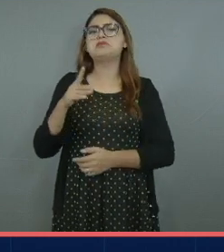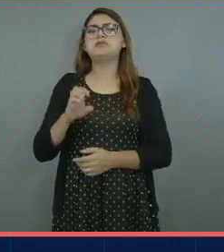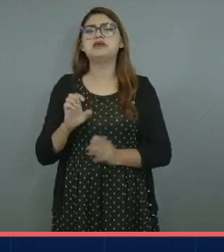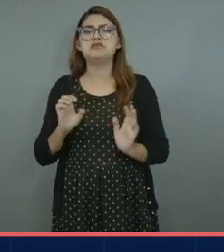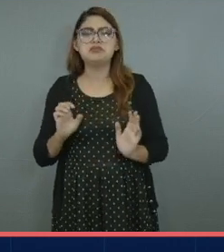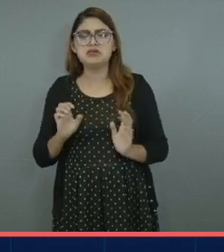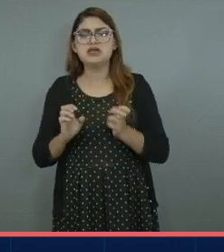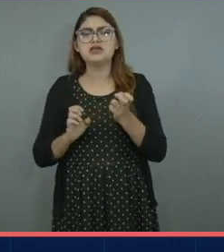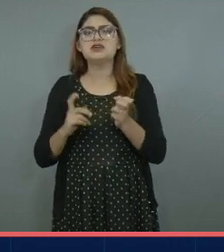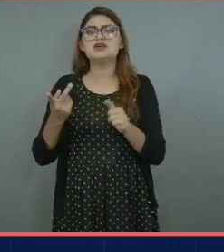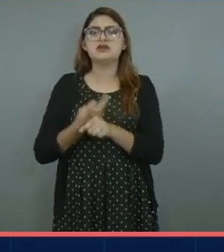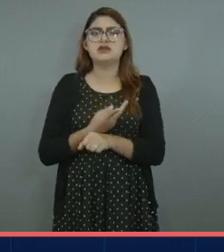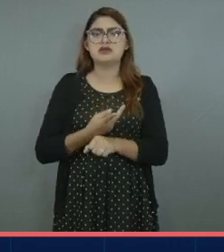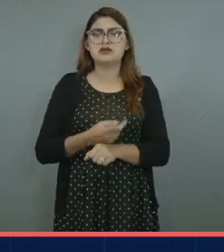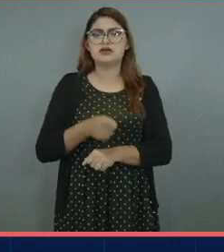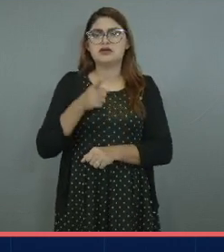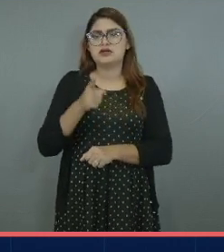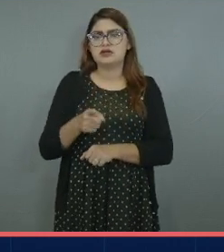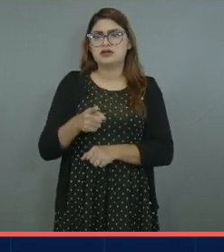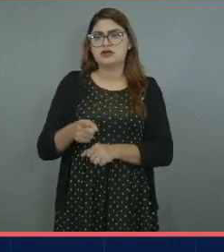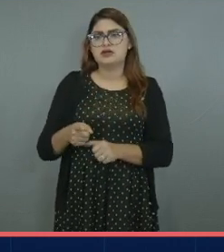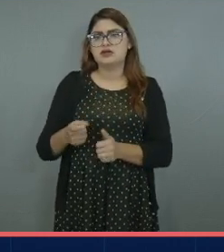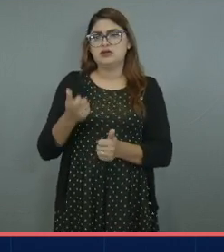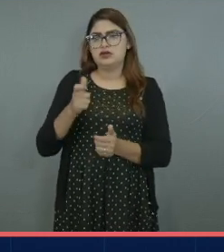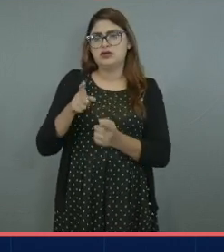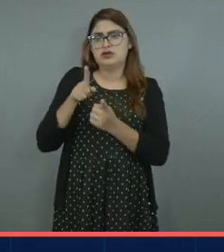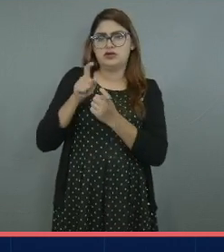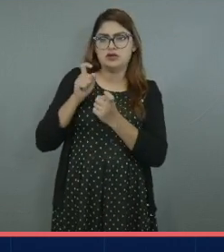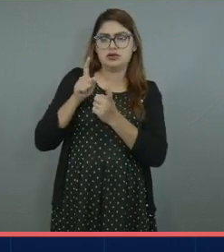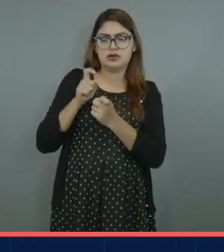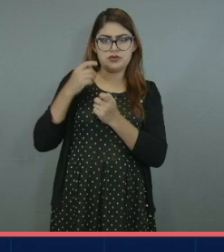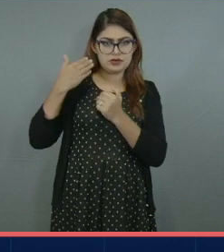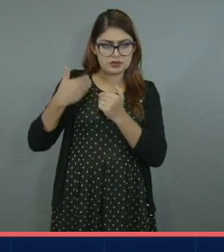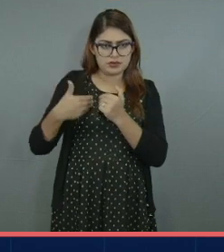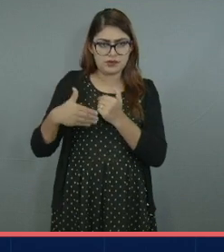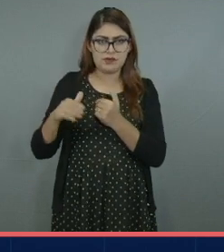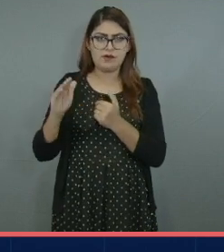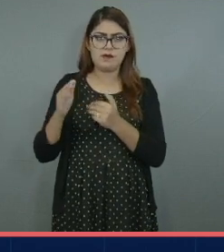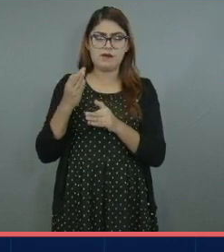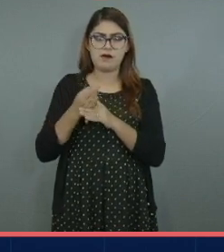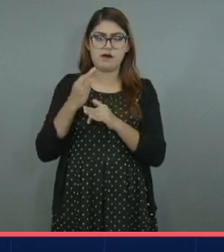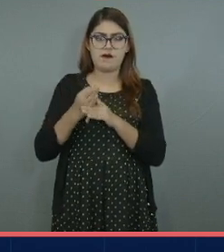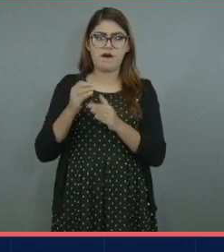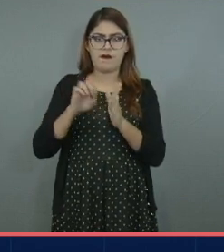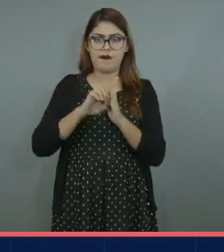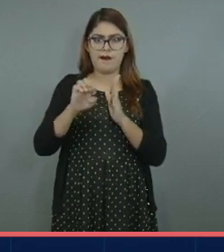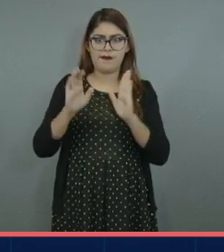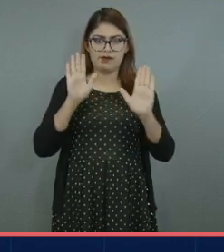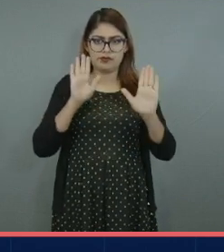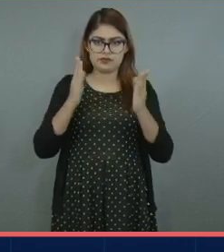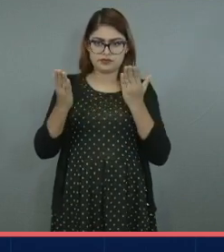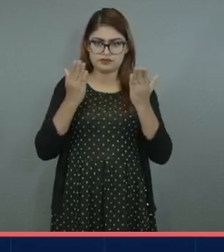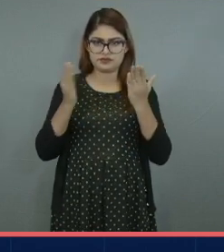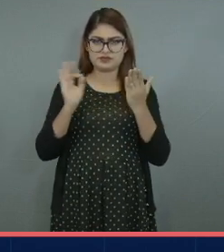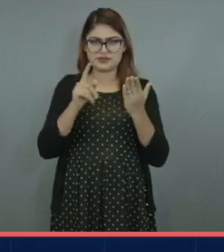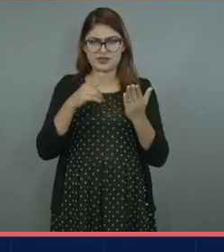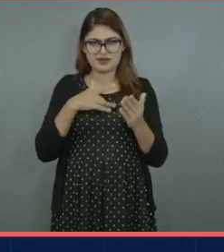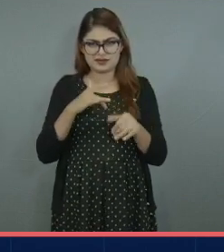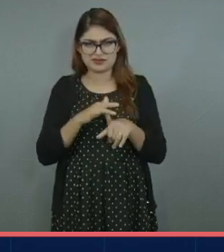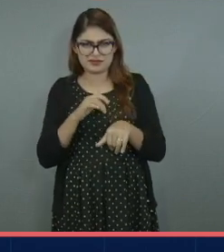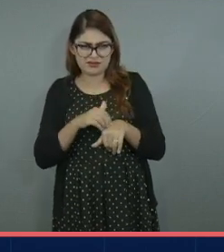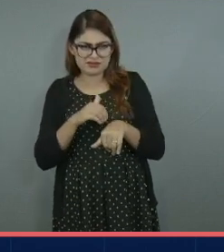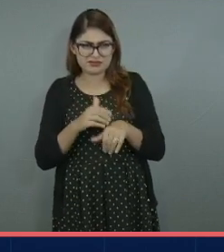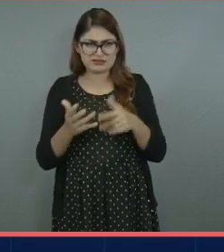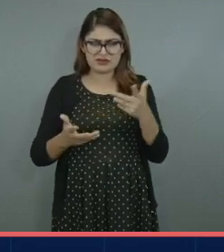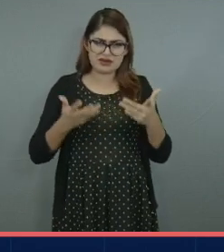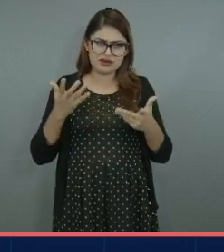una ganancia fija, ¿no? Tenemos un ejemplo aquí para que me lo entiendan rapidito. Yo sé que los números no se les dan mucho, pero sí es